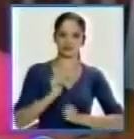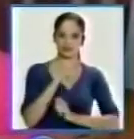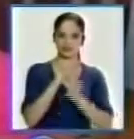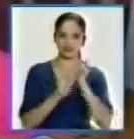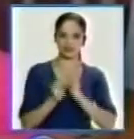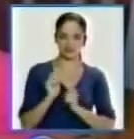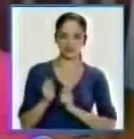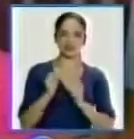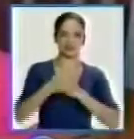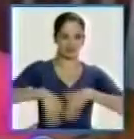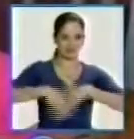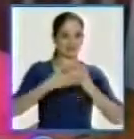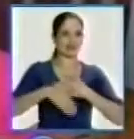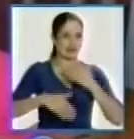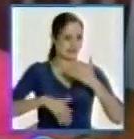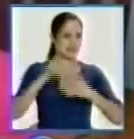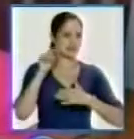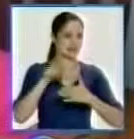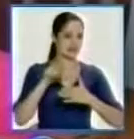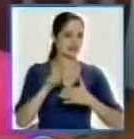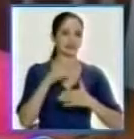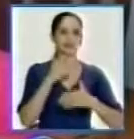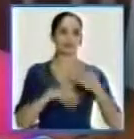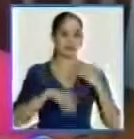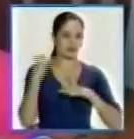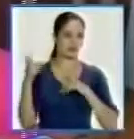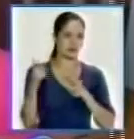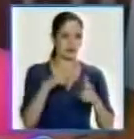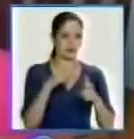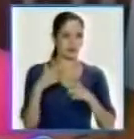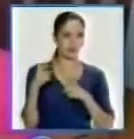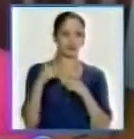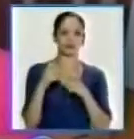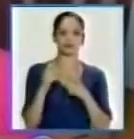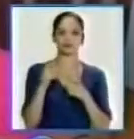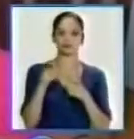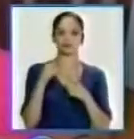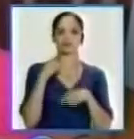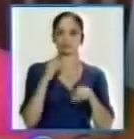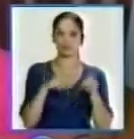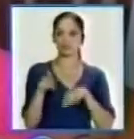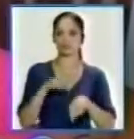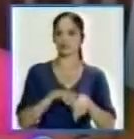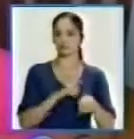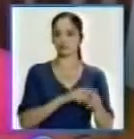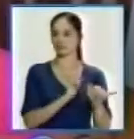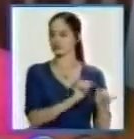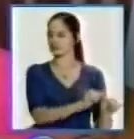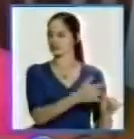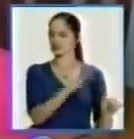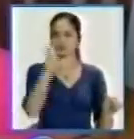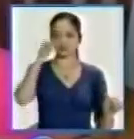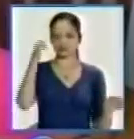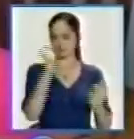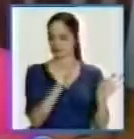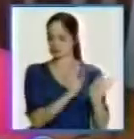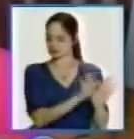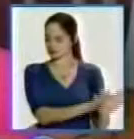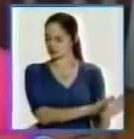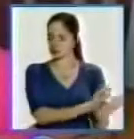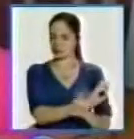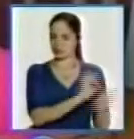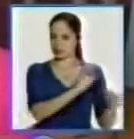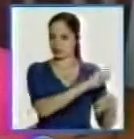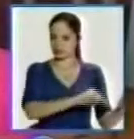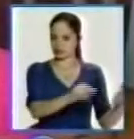apenas, estaba arrancando el disquito cuando comenzó el tiroteo. Unos días lo dejé de poner, inclusive lo veté,